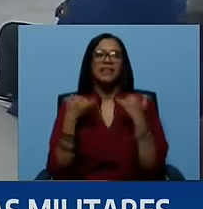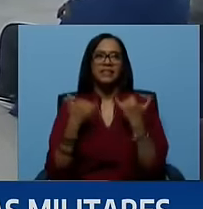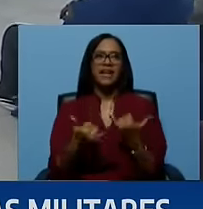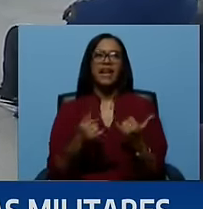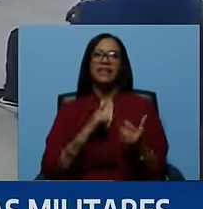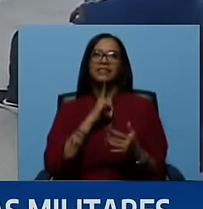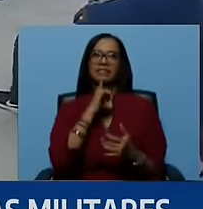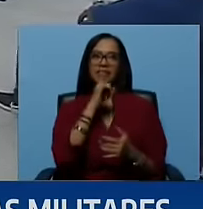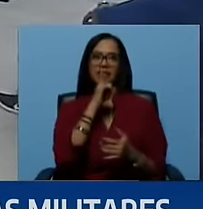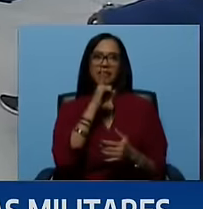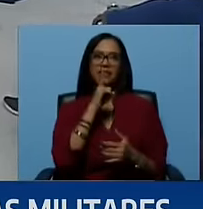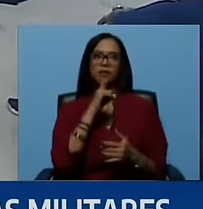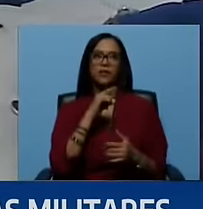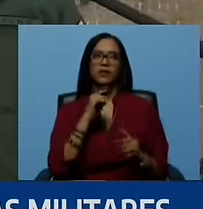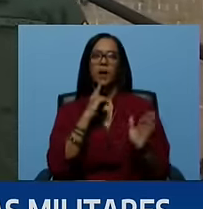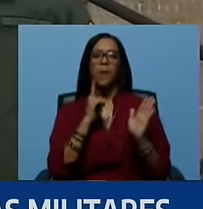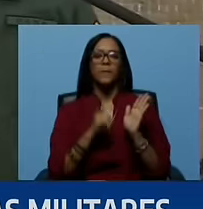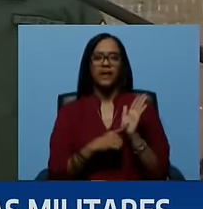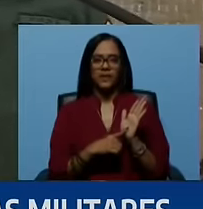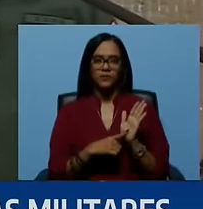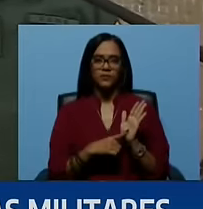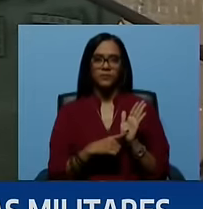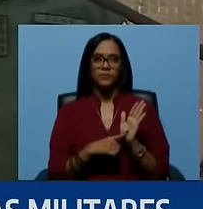silencio era